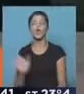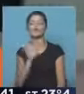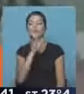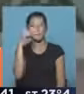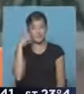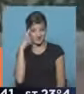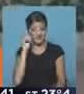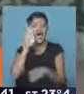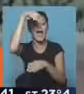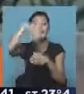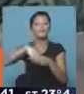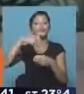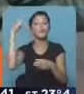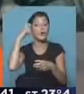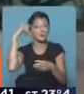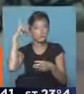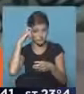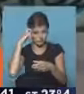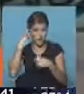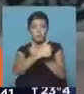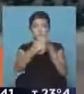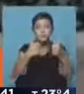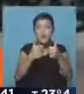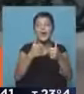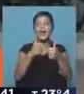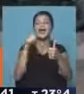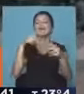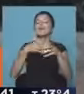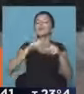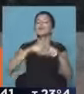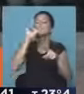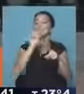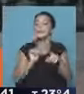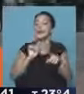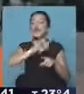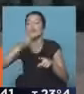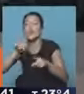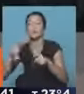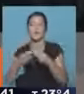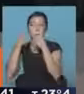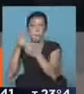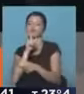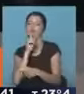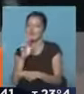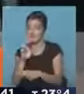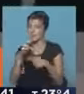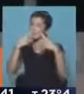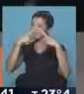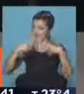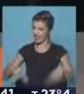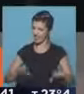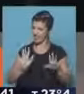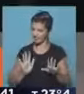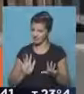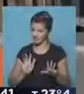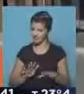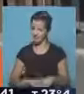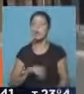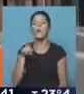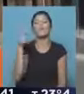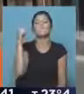supremacía republicana en una supremacía de trans que no es lo mismo que no es lo mismo entonces en eso pueda haber imagínate